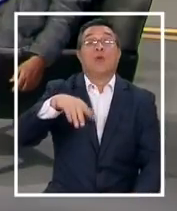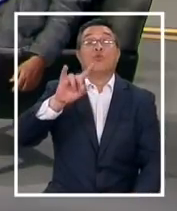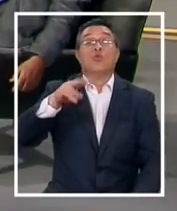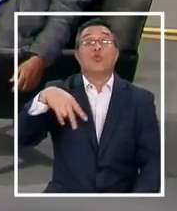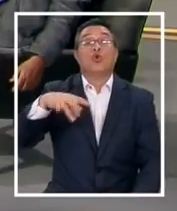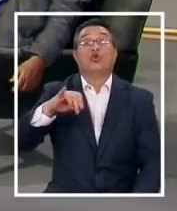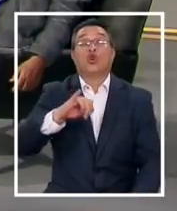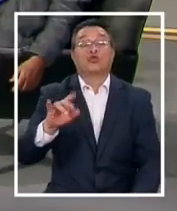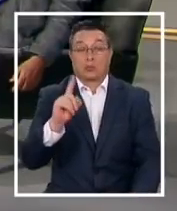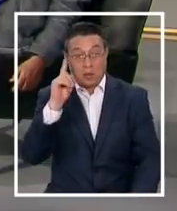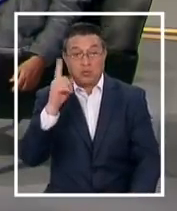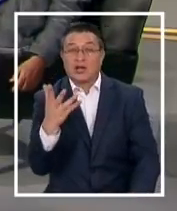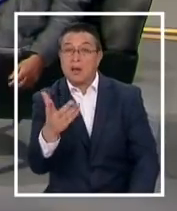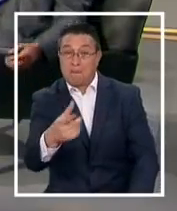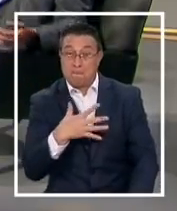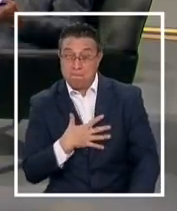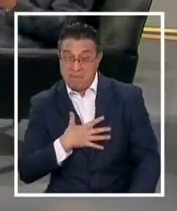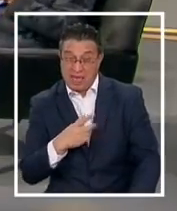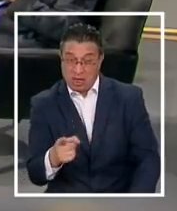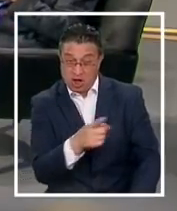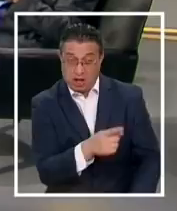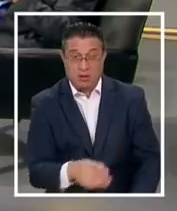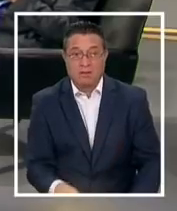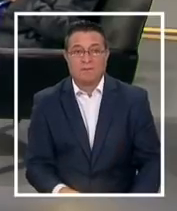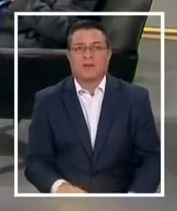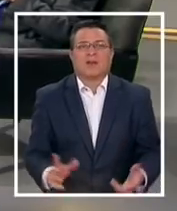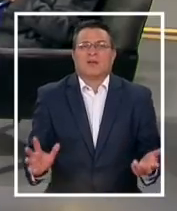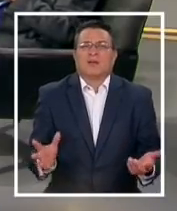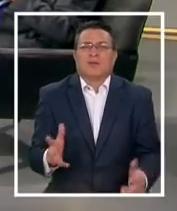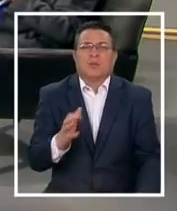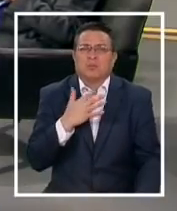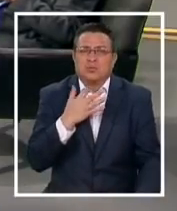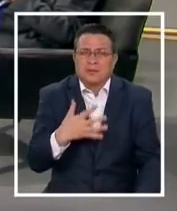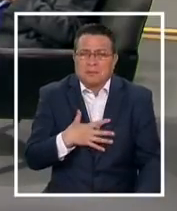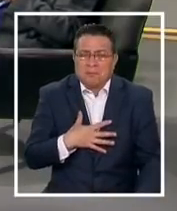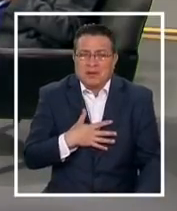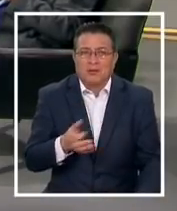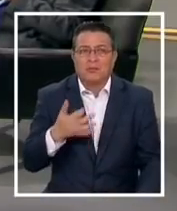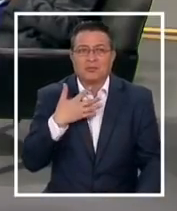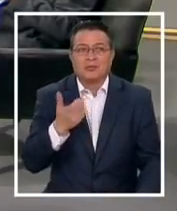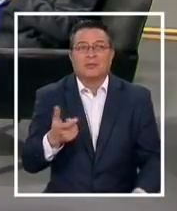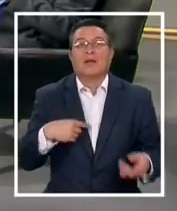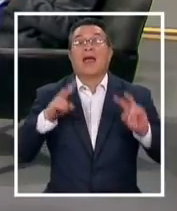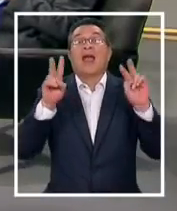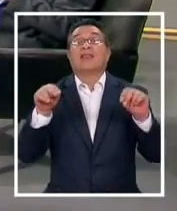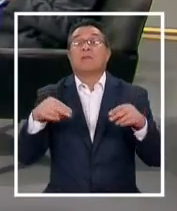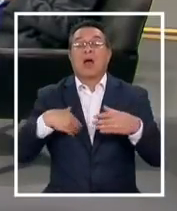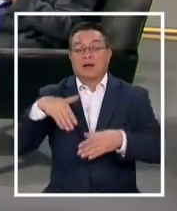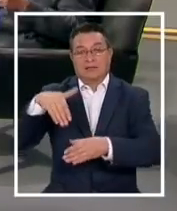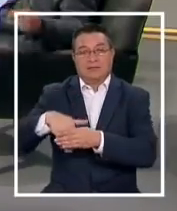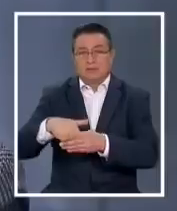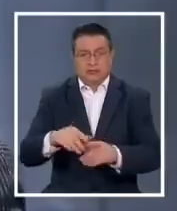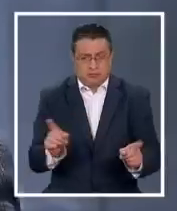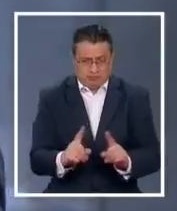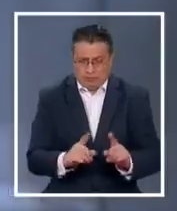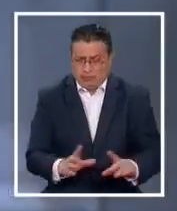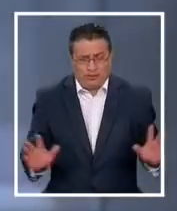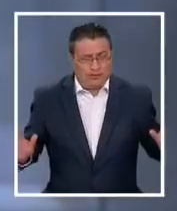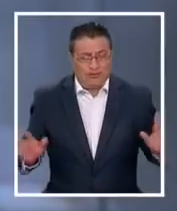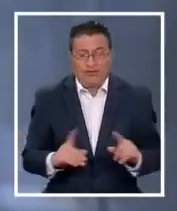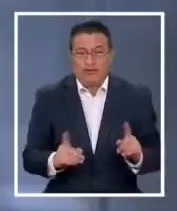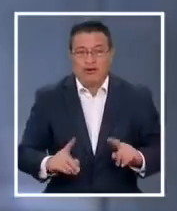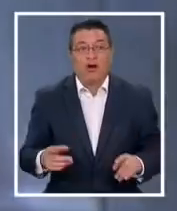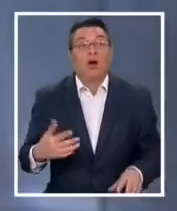quieren incluir? ¿Le tienen miedo? No, ¿cómo va a tenerle miedo a la Jimena Rincón? Miedo en términos electorales, pues. No, para nada.